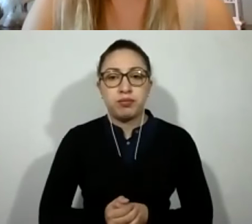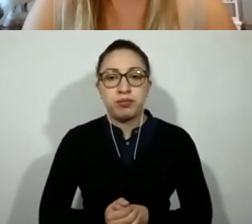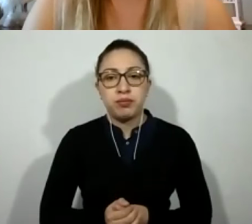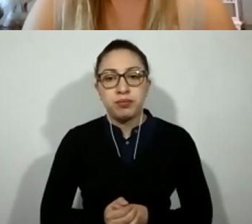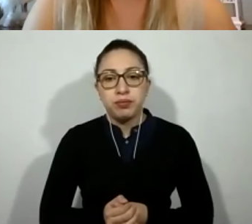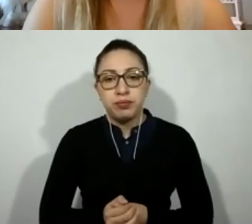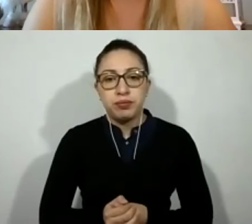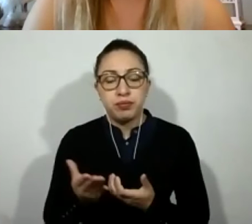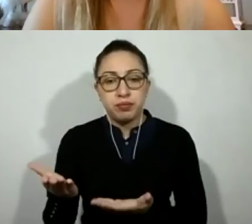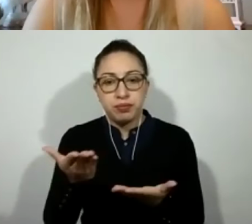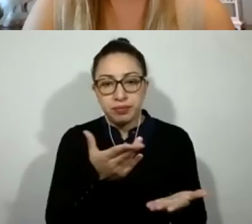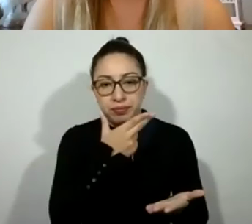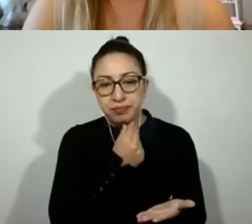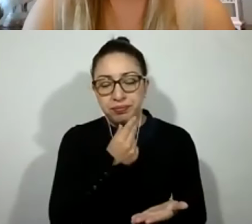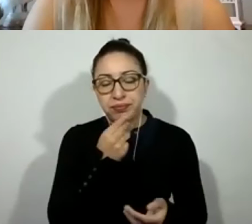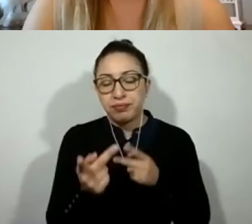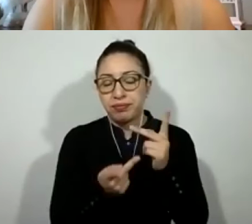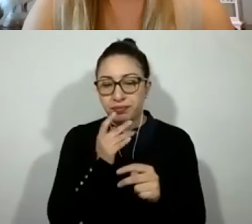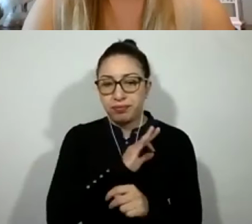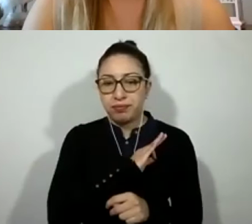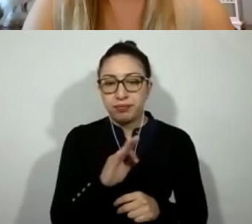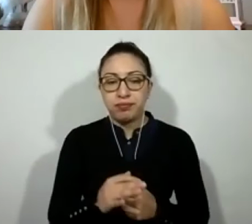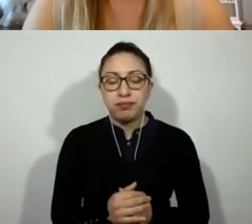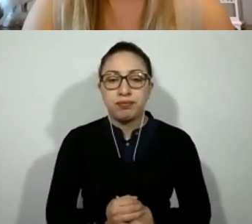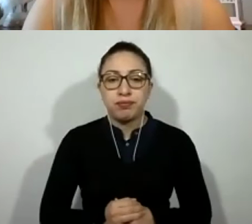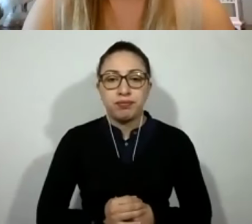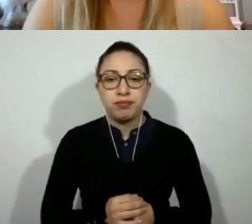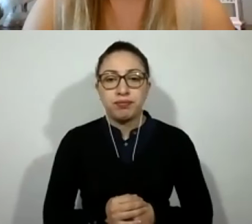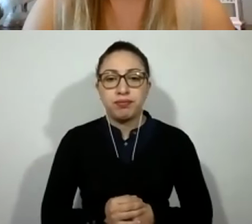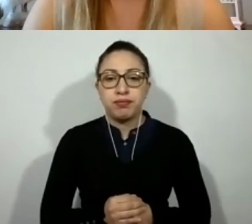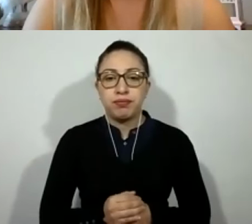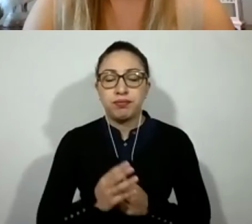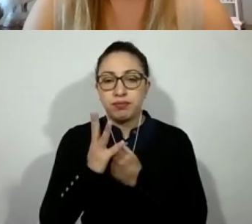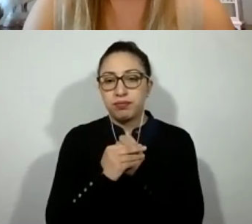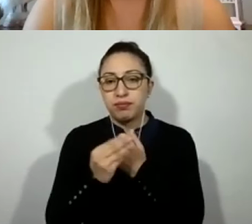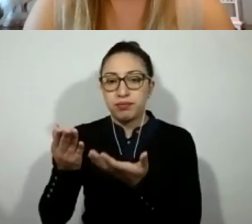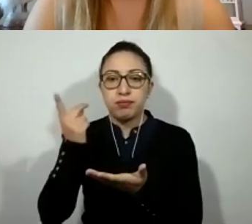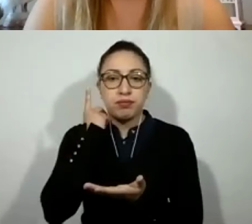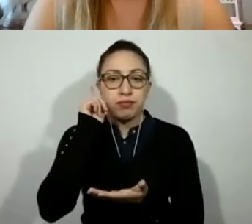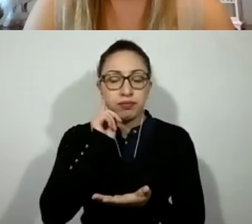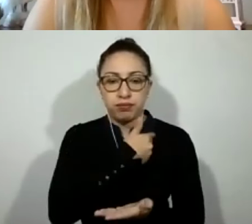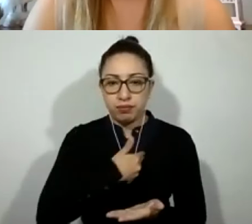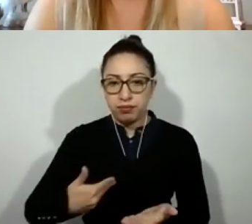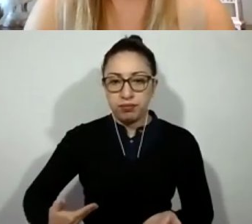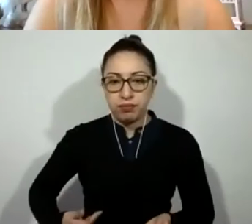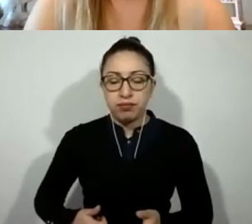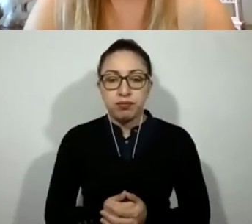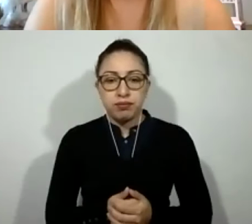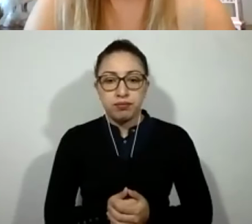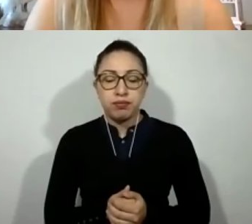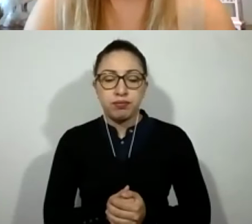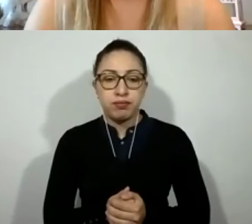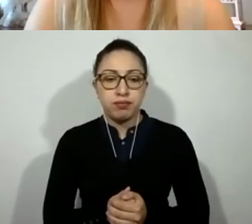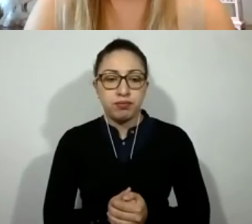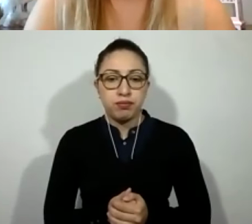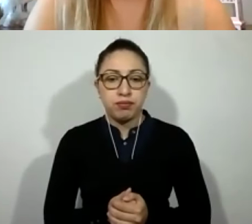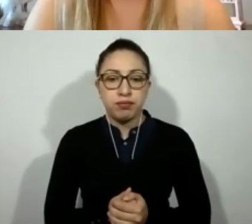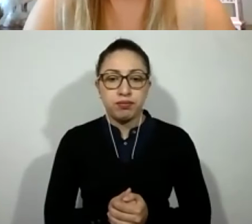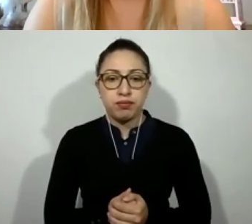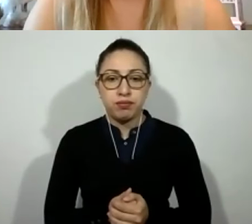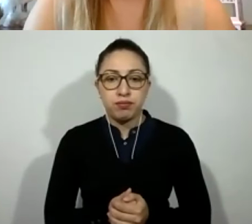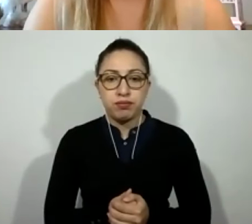Adelante, Procurador, por favor. Su venia, diputada presidenta, inicio por